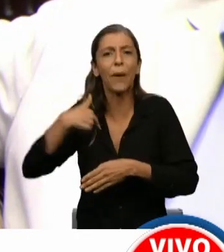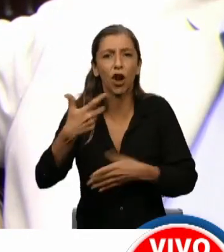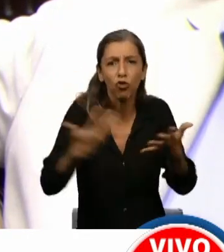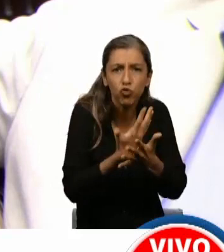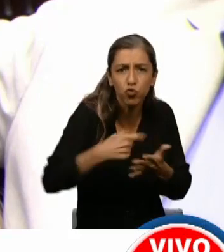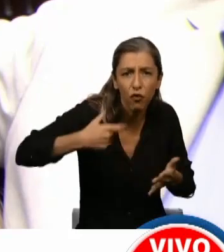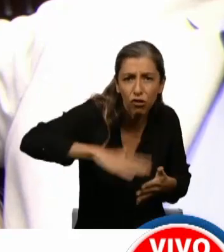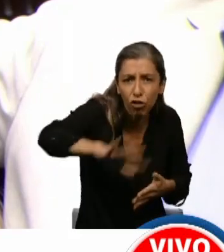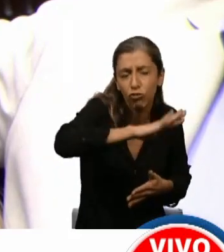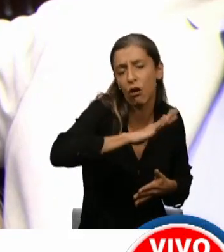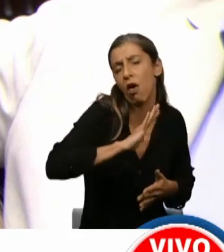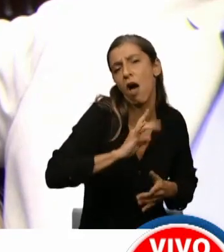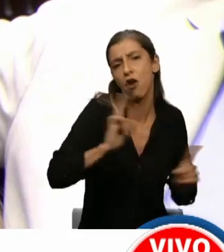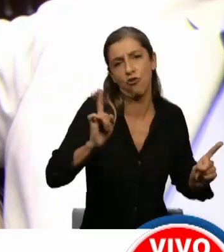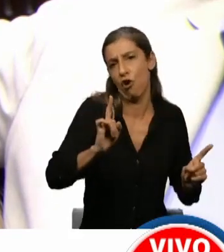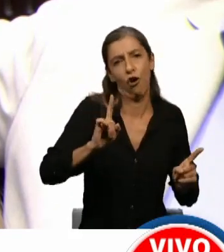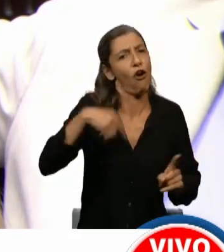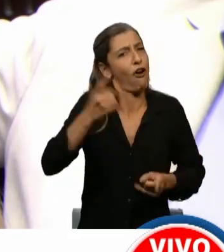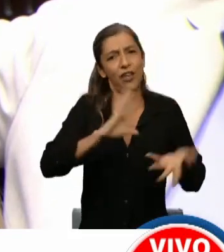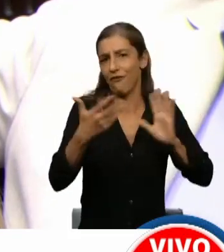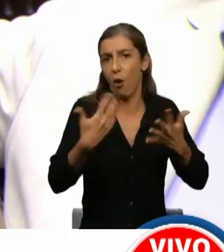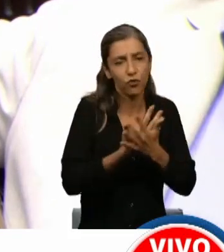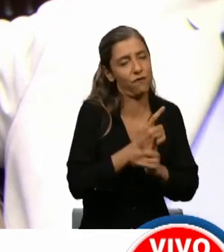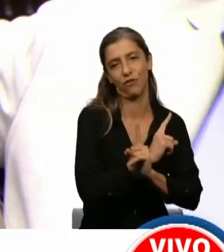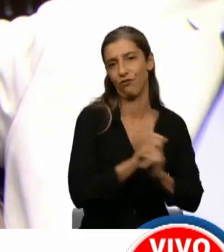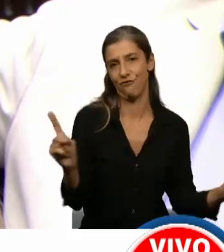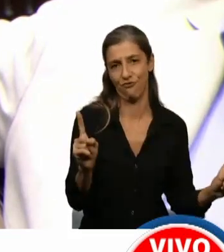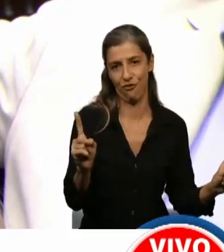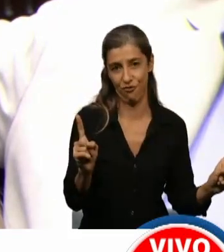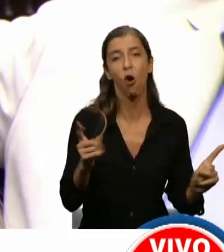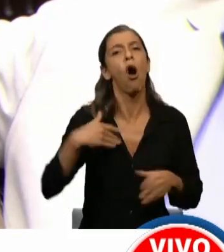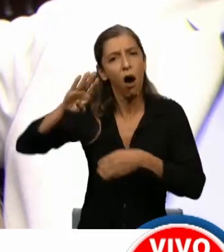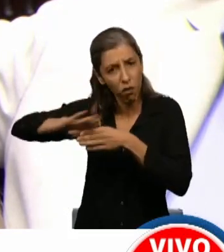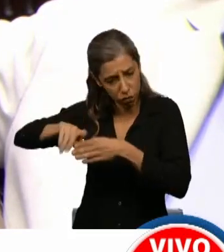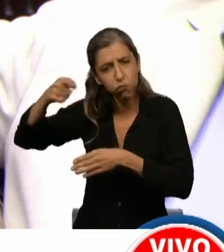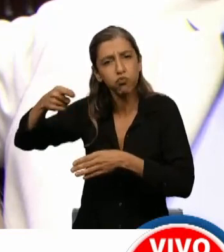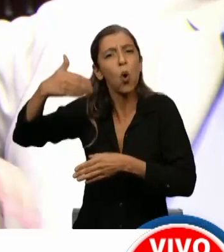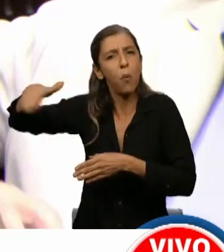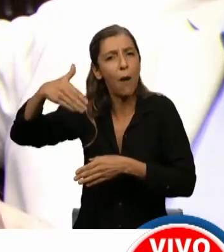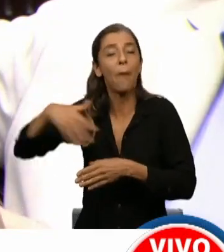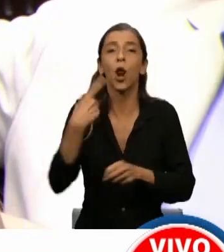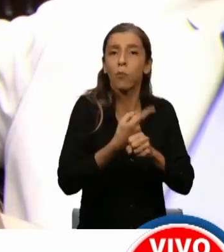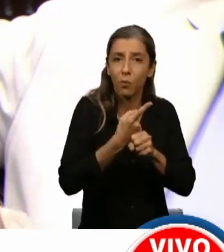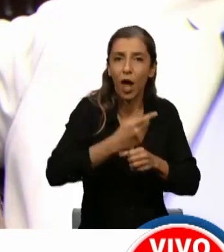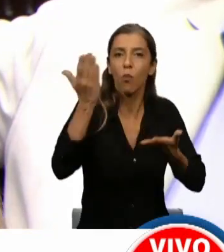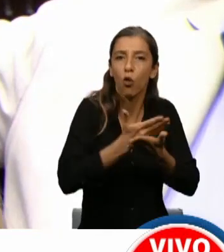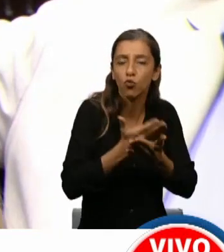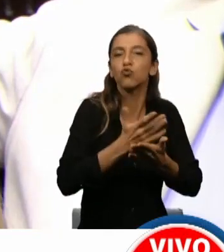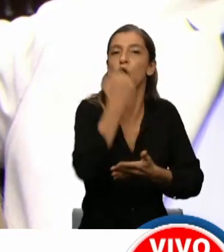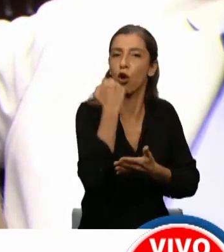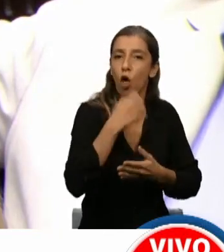argentino, que Argentina honrará sus deudas, pero deben permitir la recuperación del país. Por ello, y para cerrar,